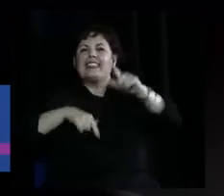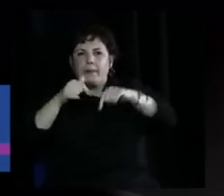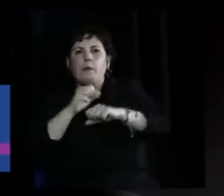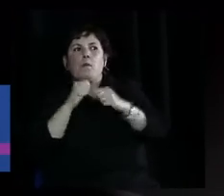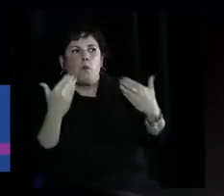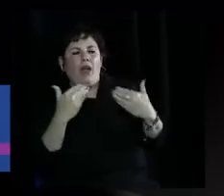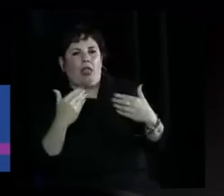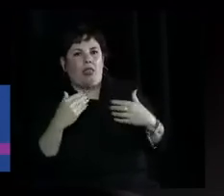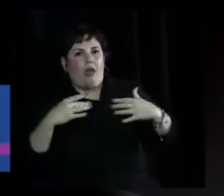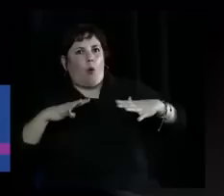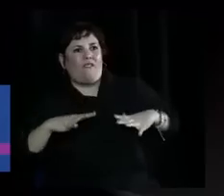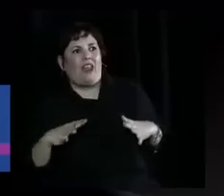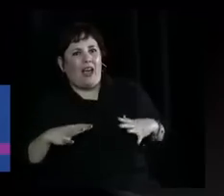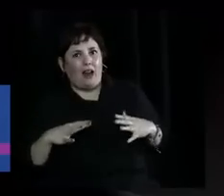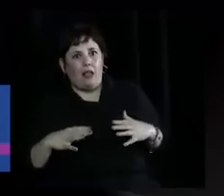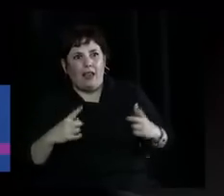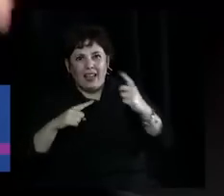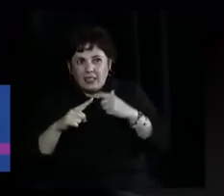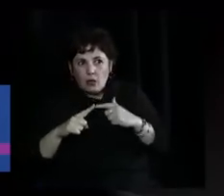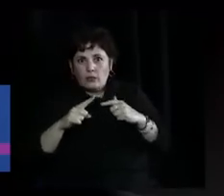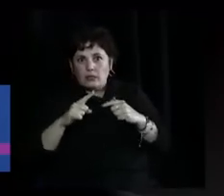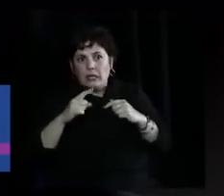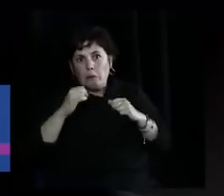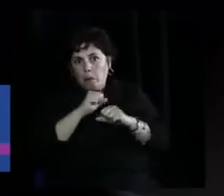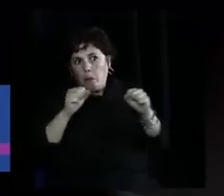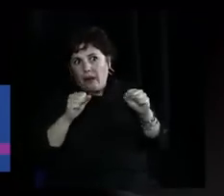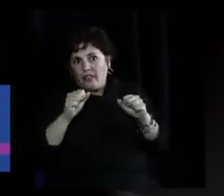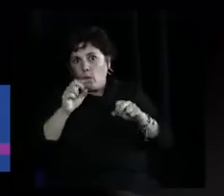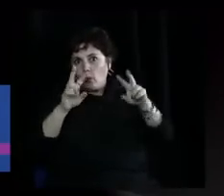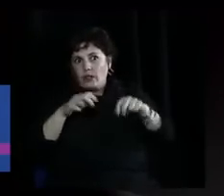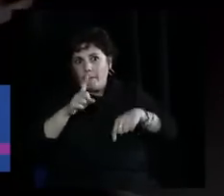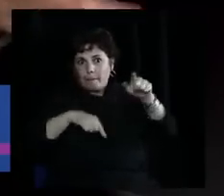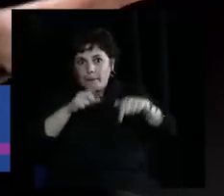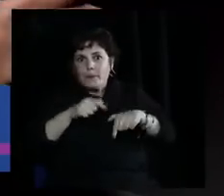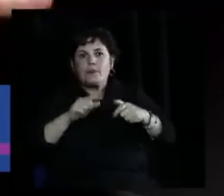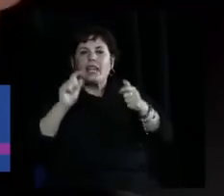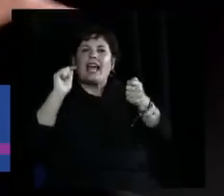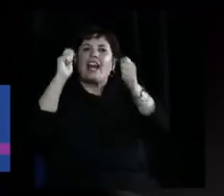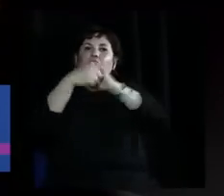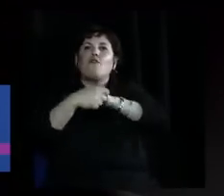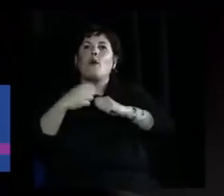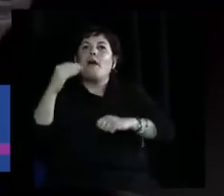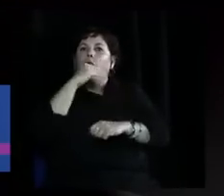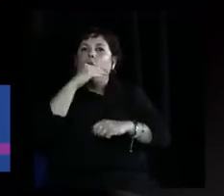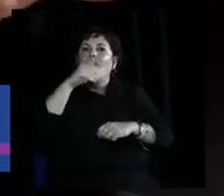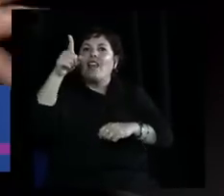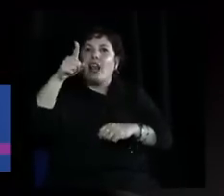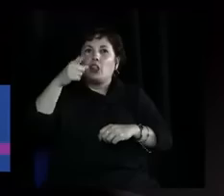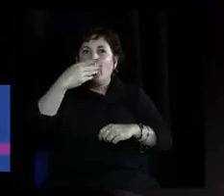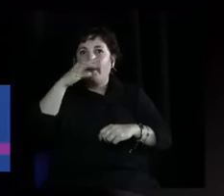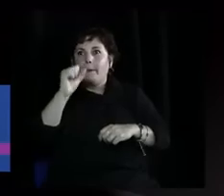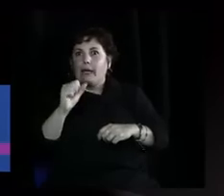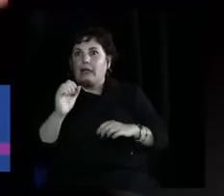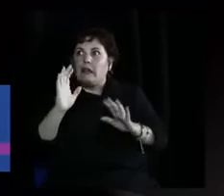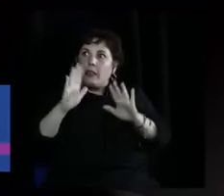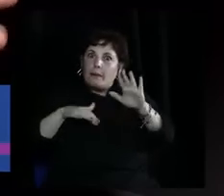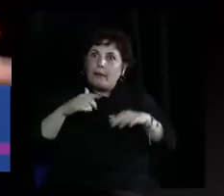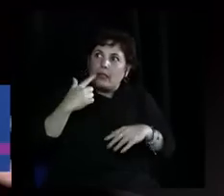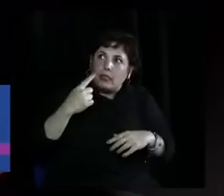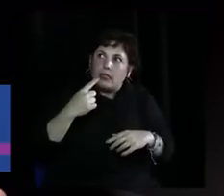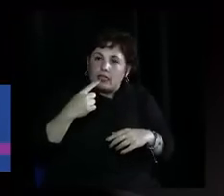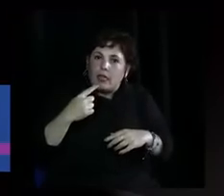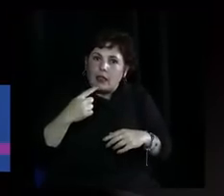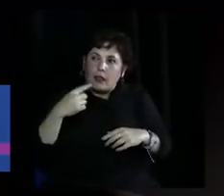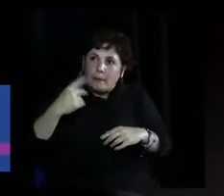Una situación que se puede inclusive acelerar por la reforma jubilatoria, o sea, movimientos que haya por ese lado, sabemos que se